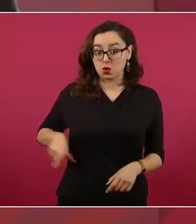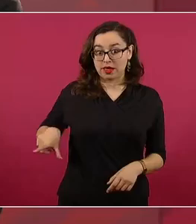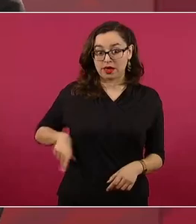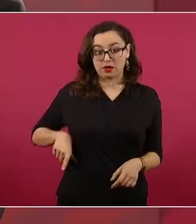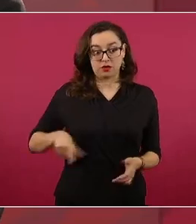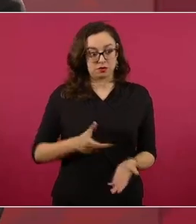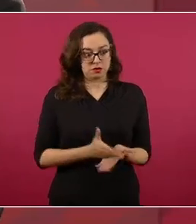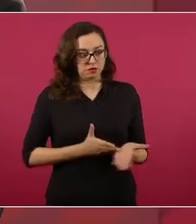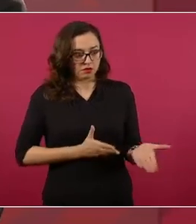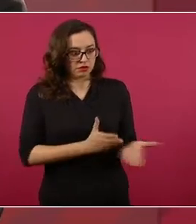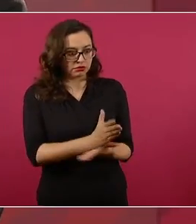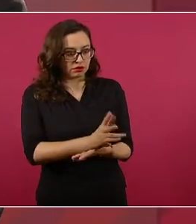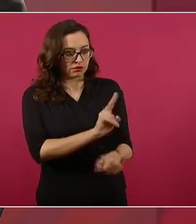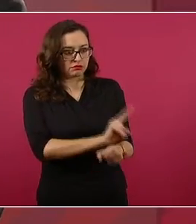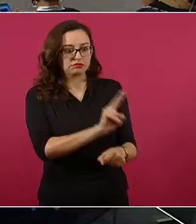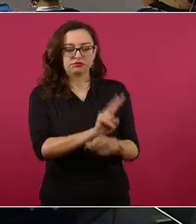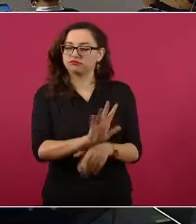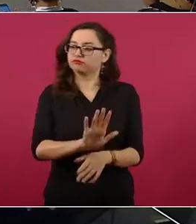intervenir